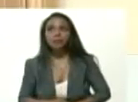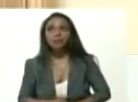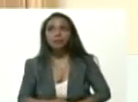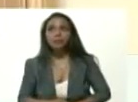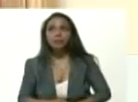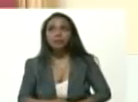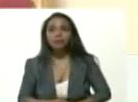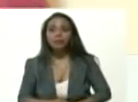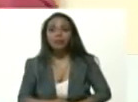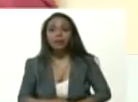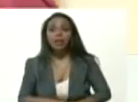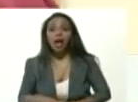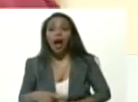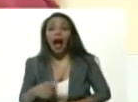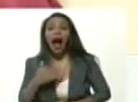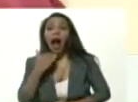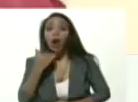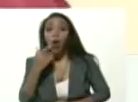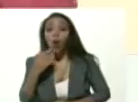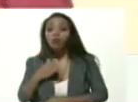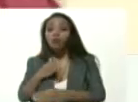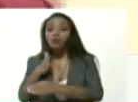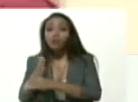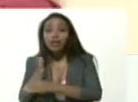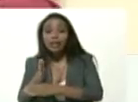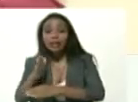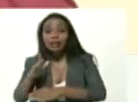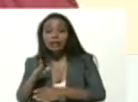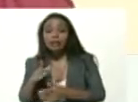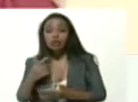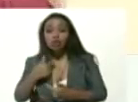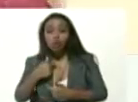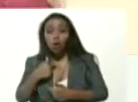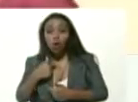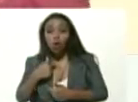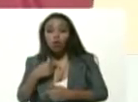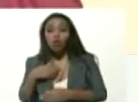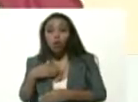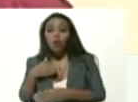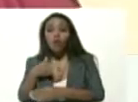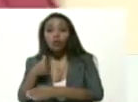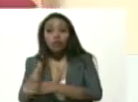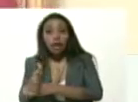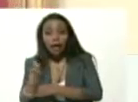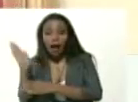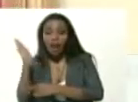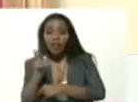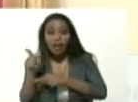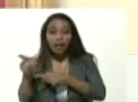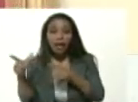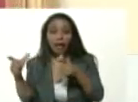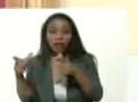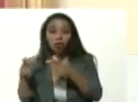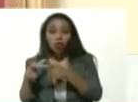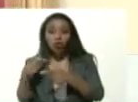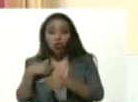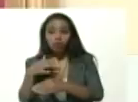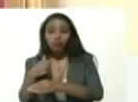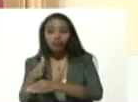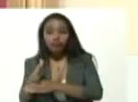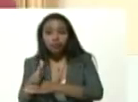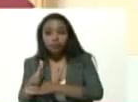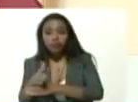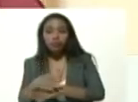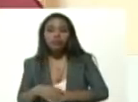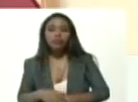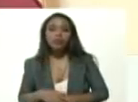Los que tengan que salir, yo tengo que salir, hoy salí por obligación, porque tenía que venir a esta reunión.